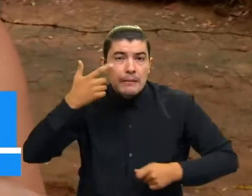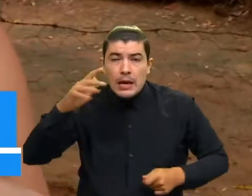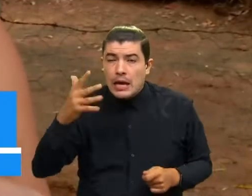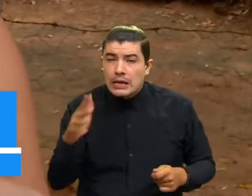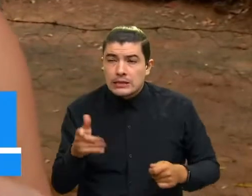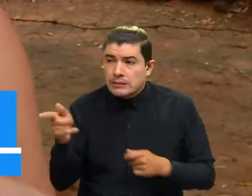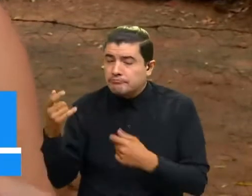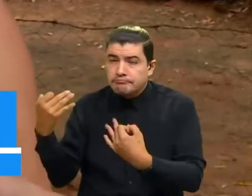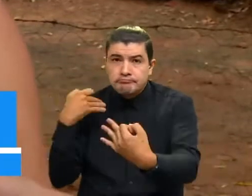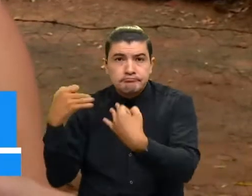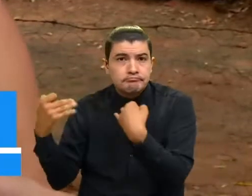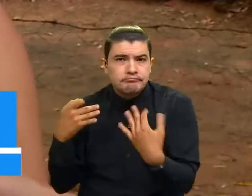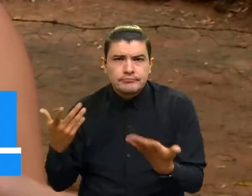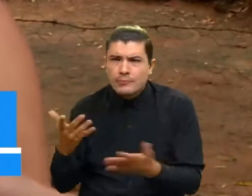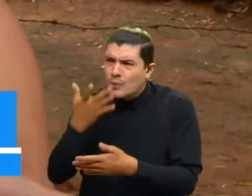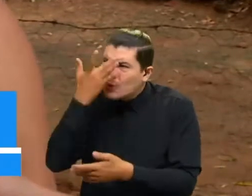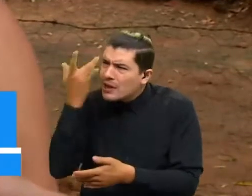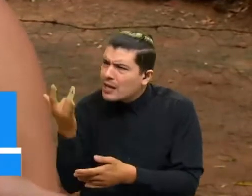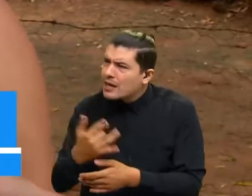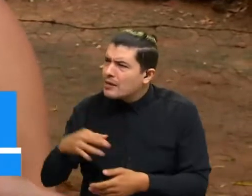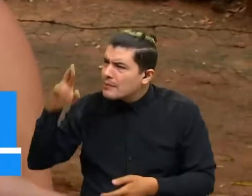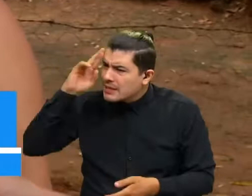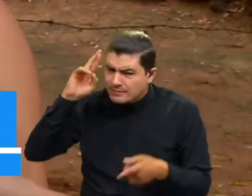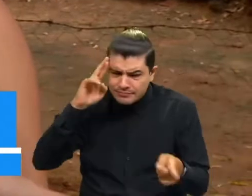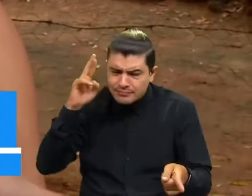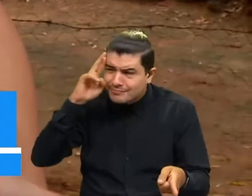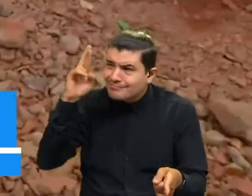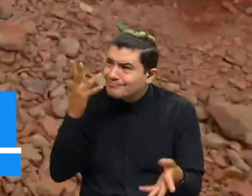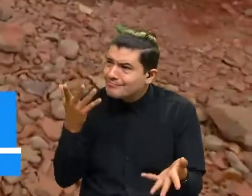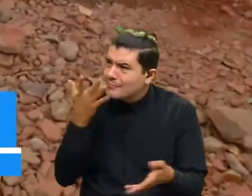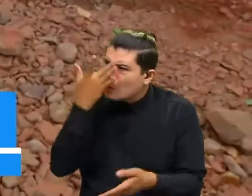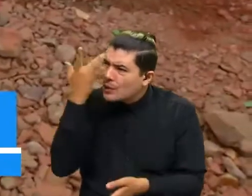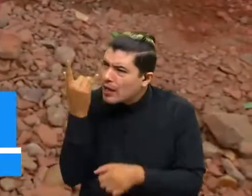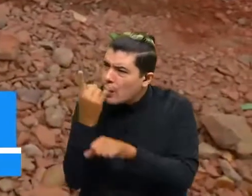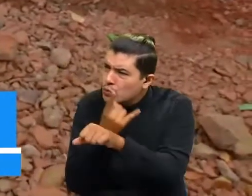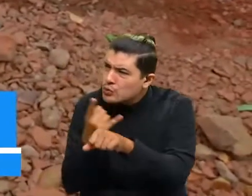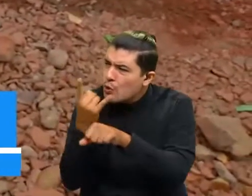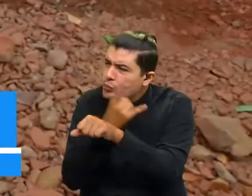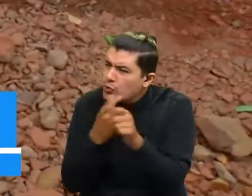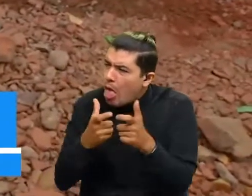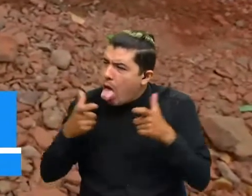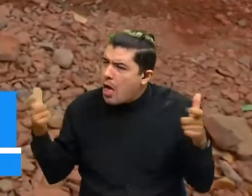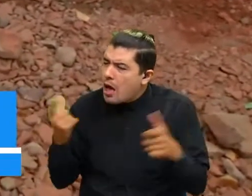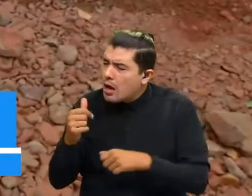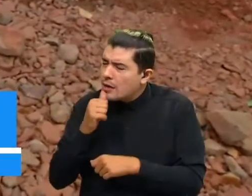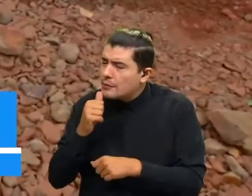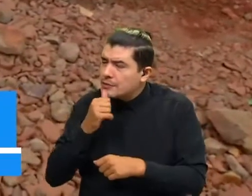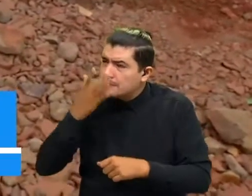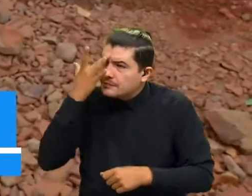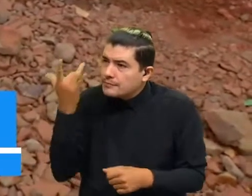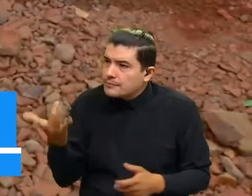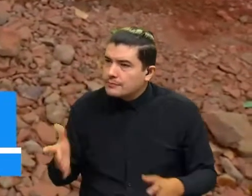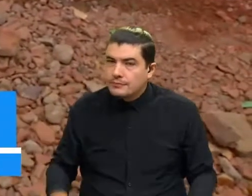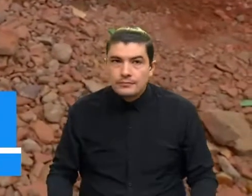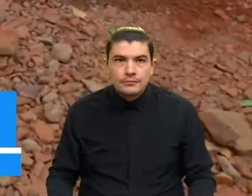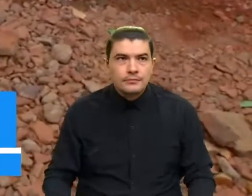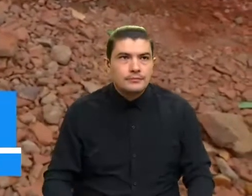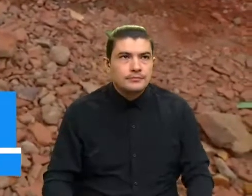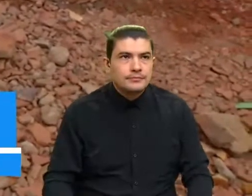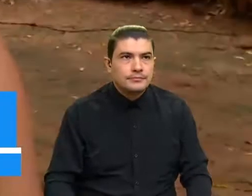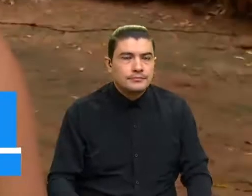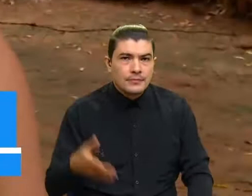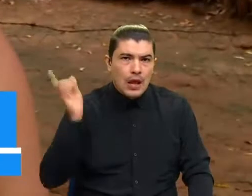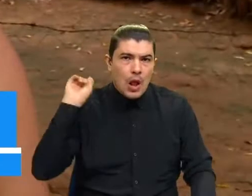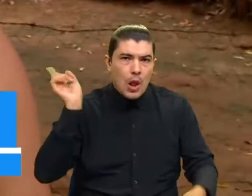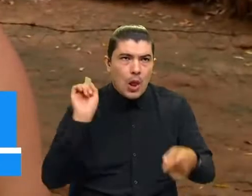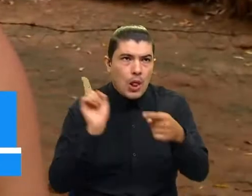no me quieran explicar por qué motivo y por qué razón es que hay tanto consumo, por qué no está llegando demasiado caro los servicios. Ya hemos pagado así por